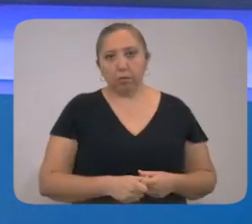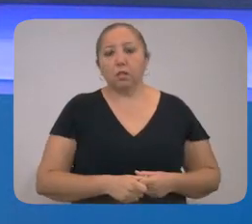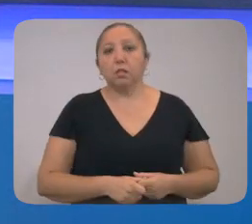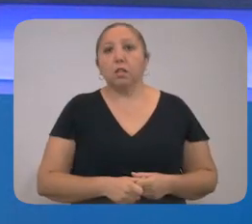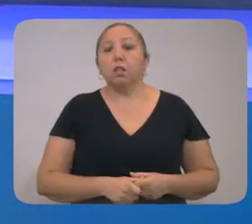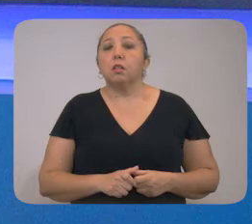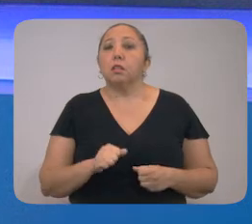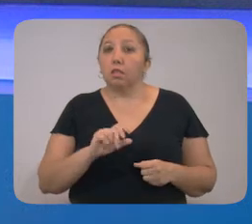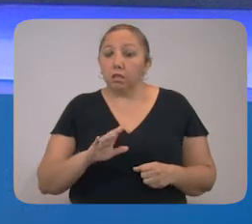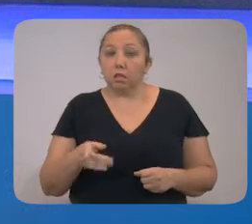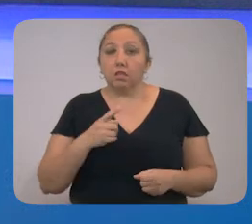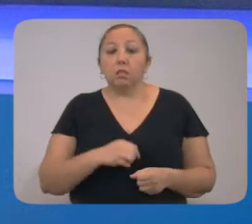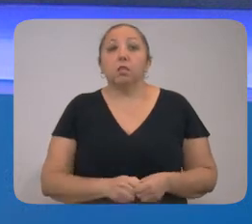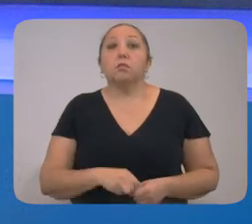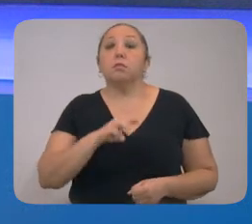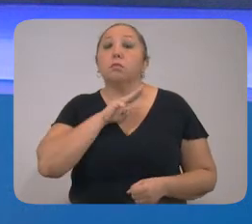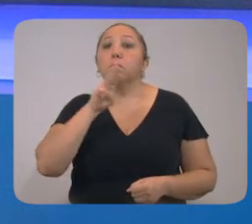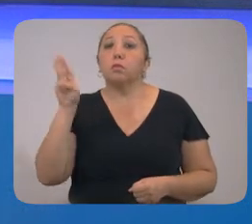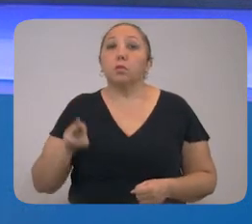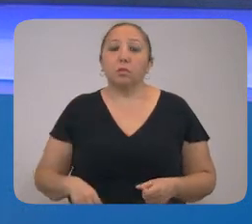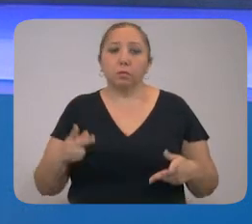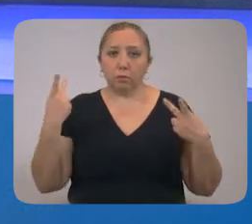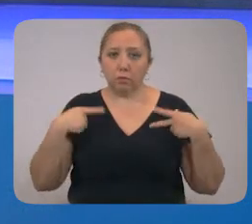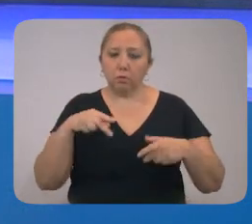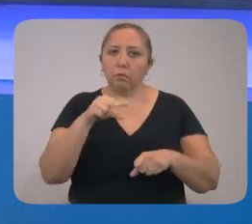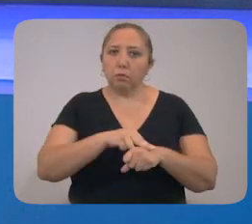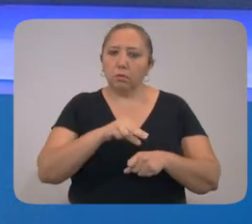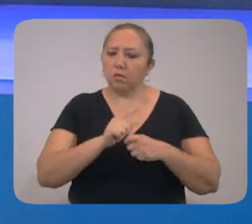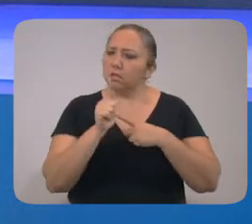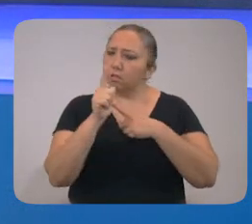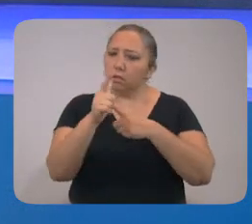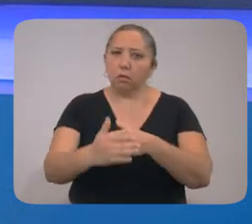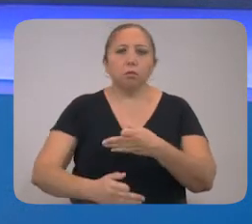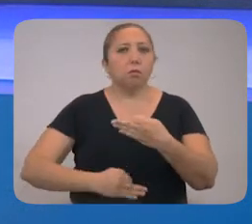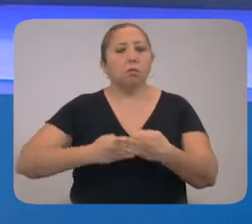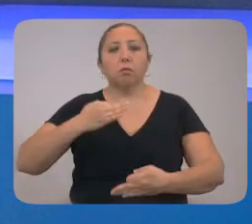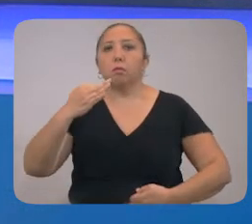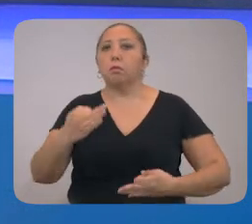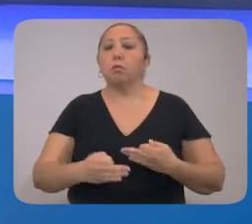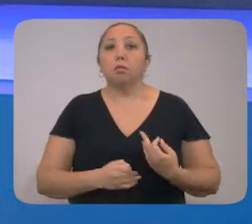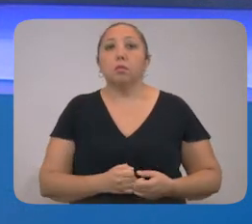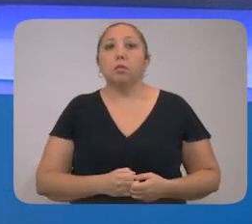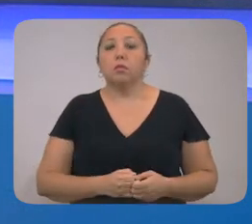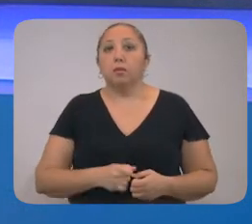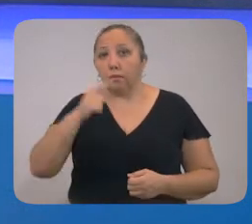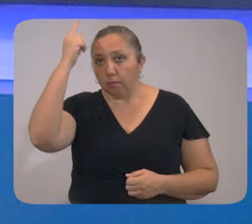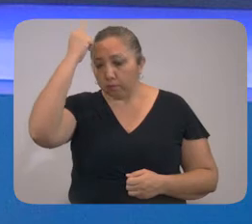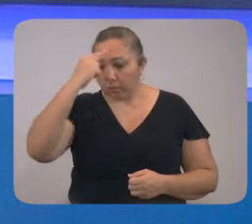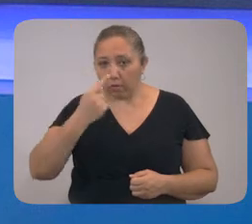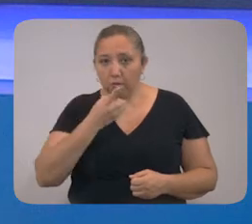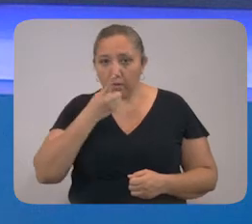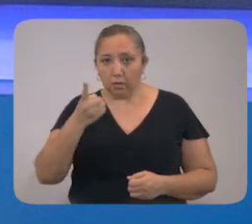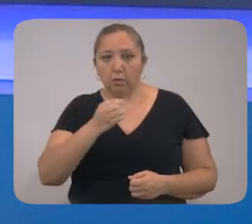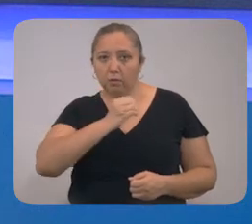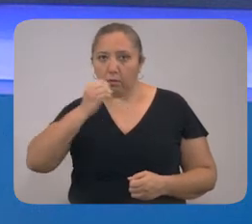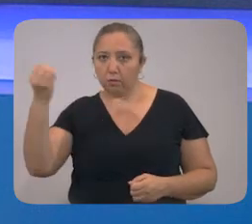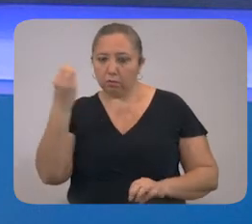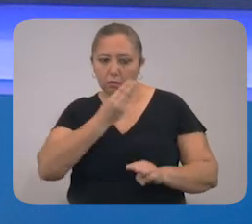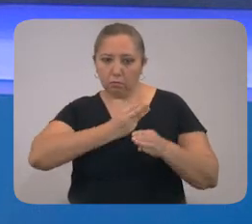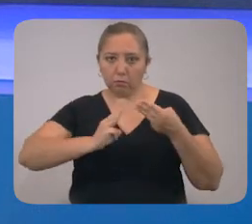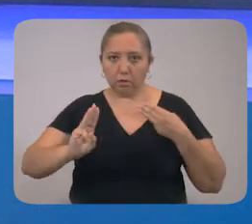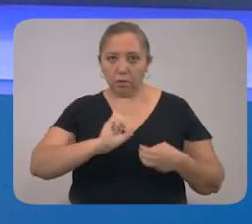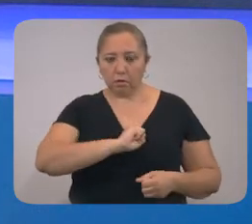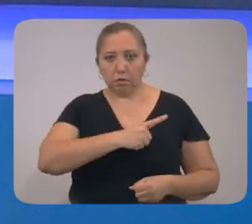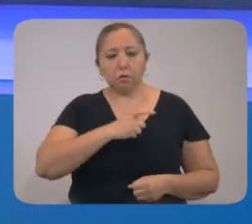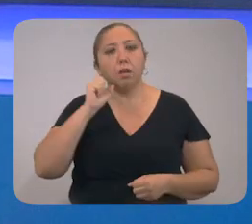Tras la confirmación de estos sensibles hechos, el personal médico siguió los protocolos y lineamientos marcados por la Organización Mundial de la Salud